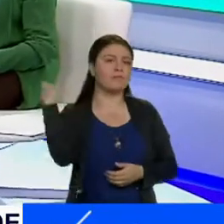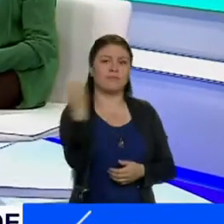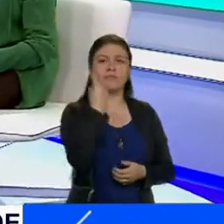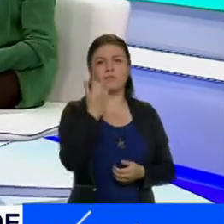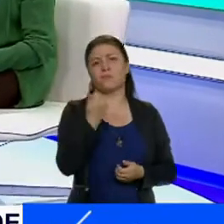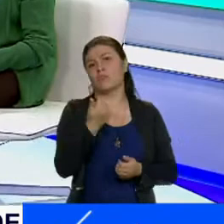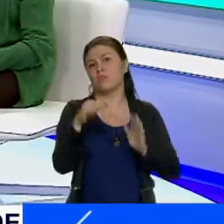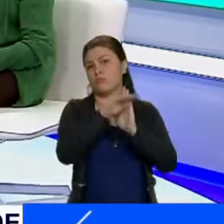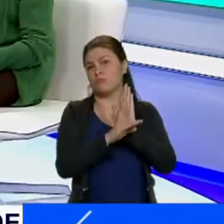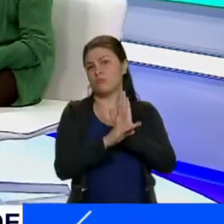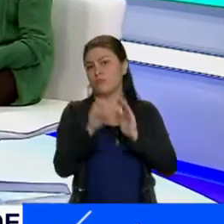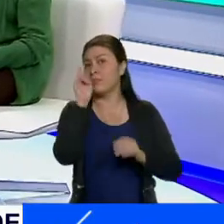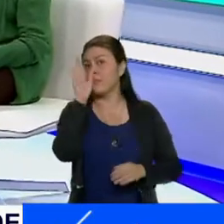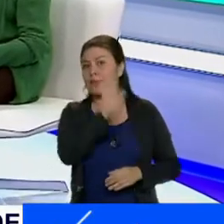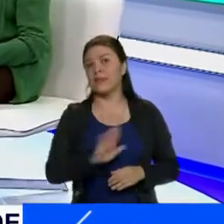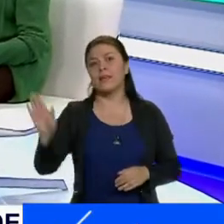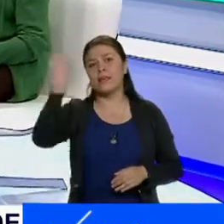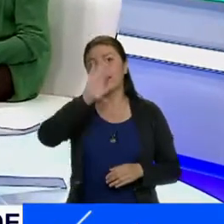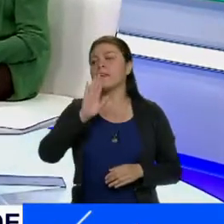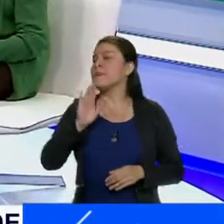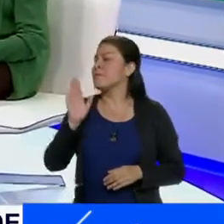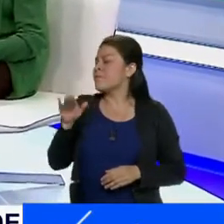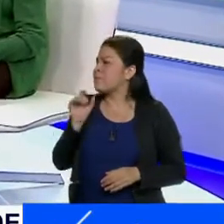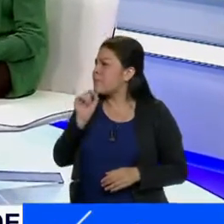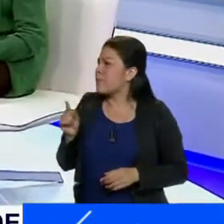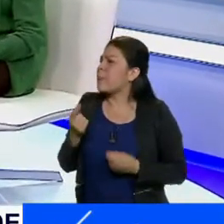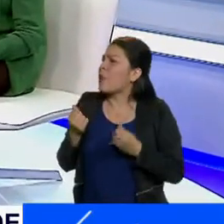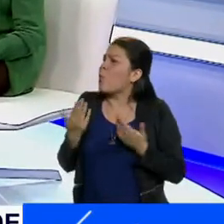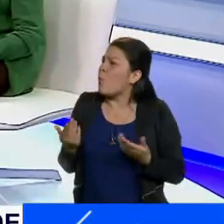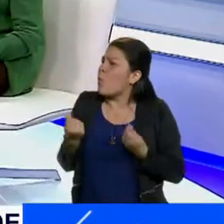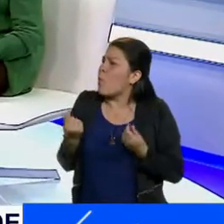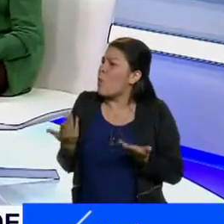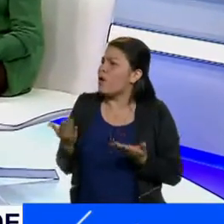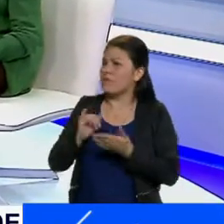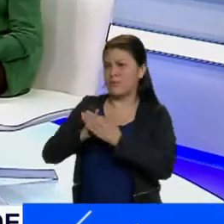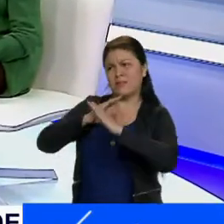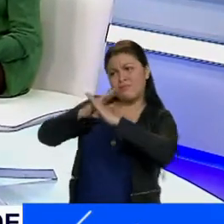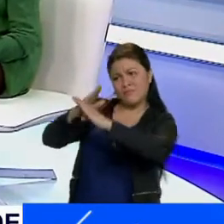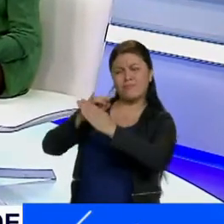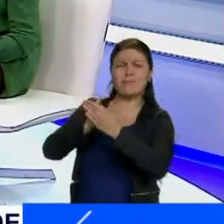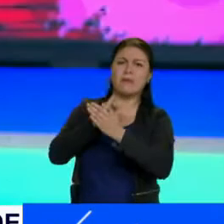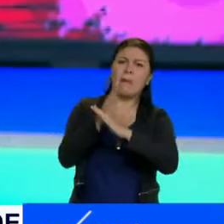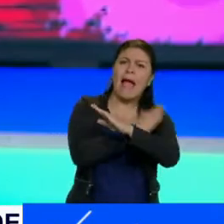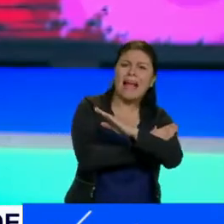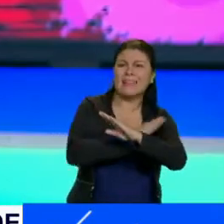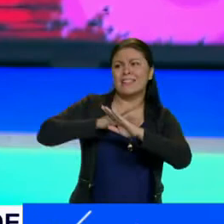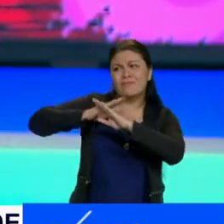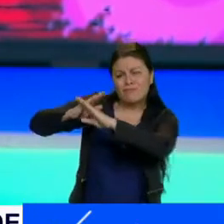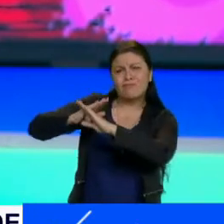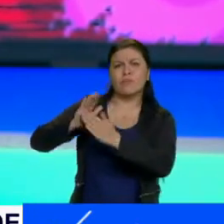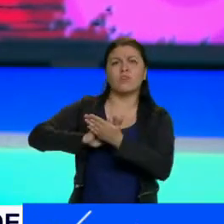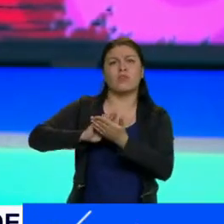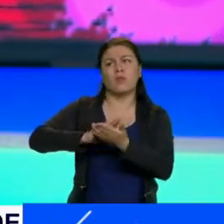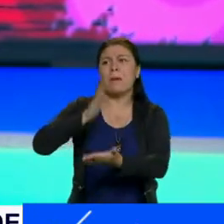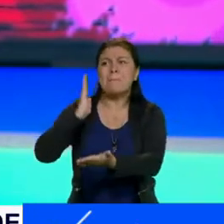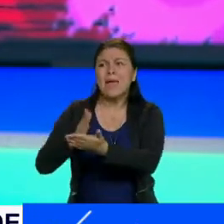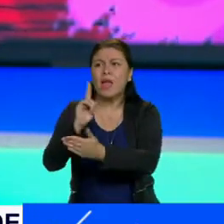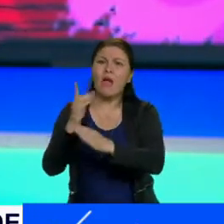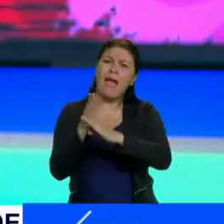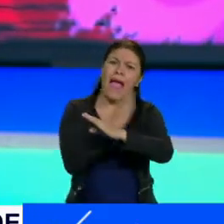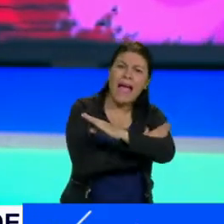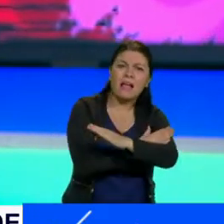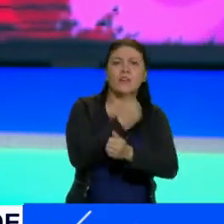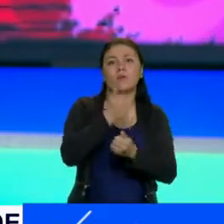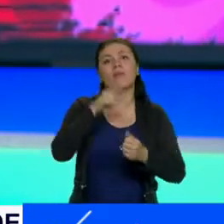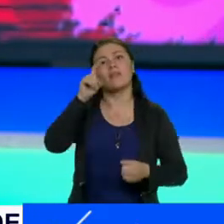esté mal. Y Jimena, ¿cuánto cuesta prevenir estos desastres? ¿Cuánto tendría que invertir Colombia? ¿Cuánto de su